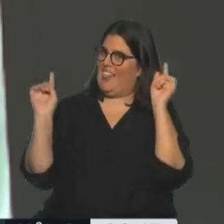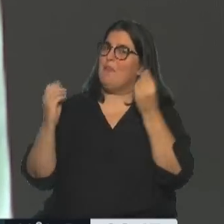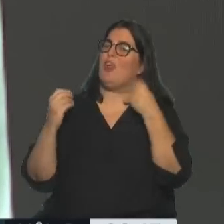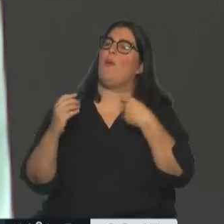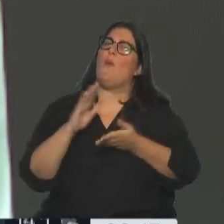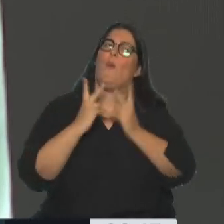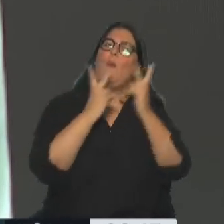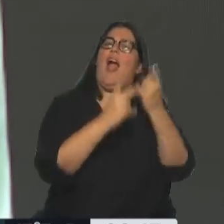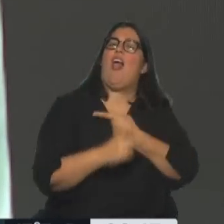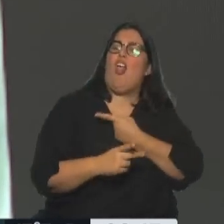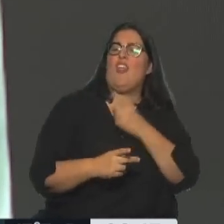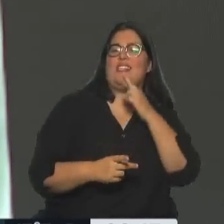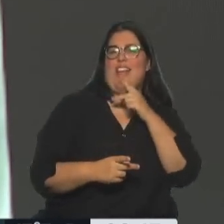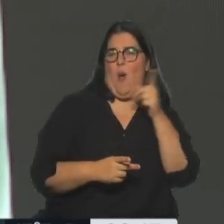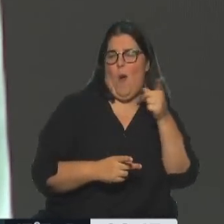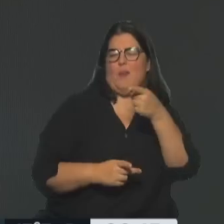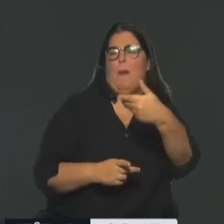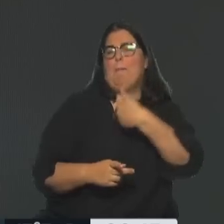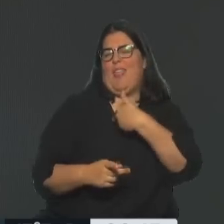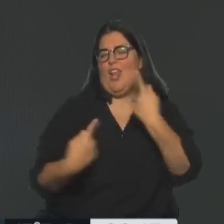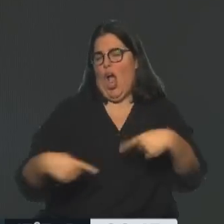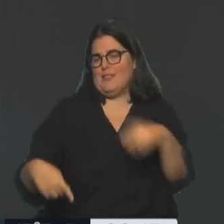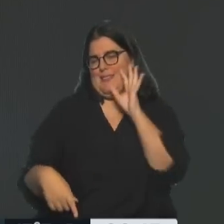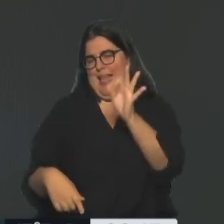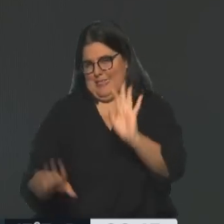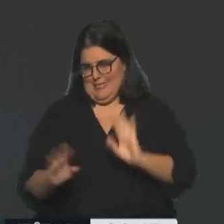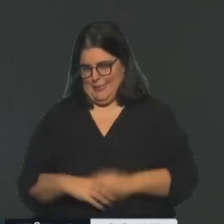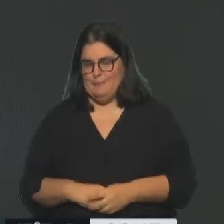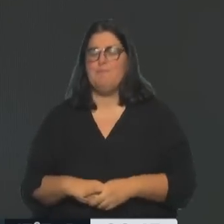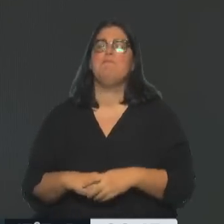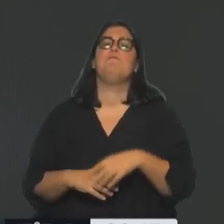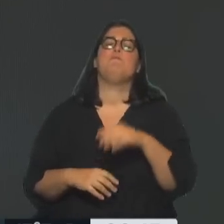ya me imagino de qué se va a tratar el pedido. Bien, bueno, ahí esperamos. Va. Enseguida